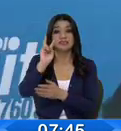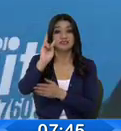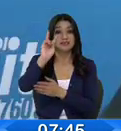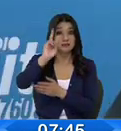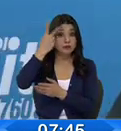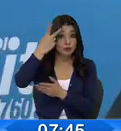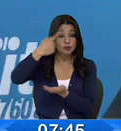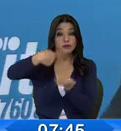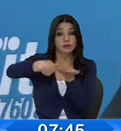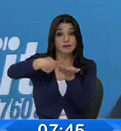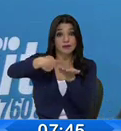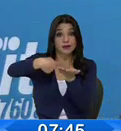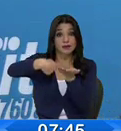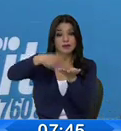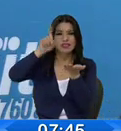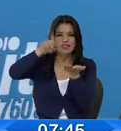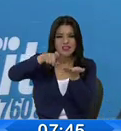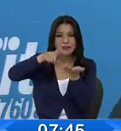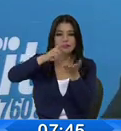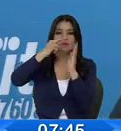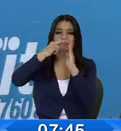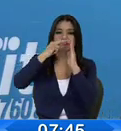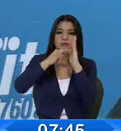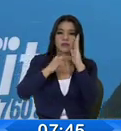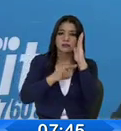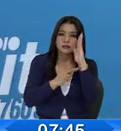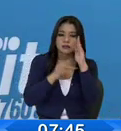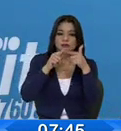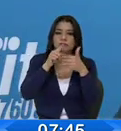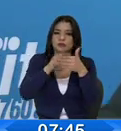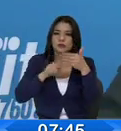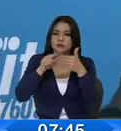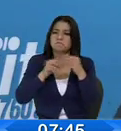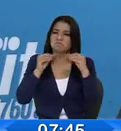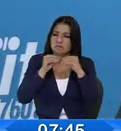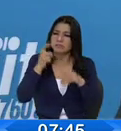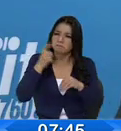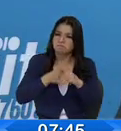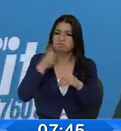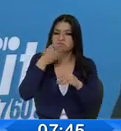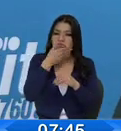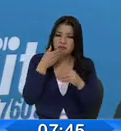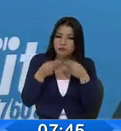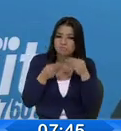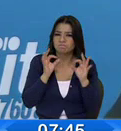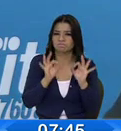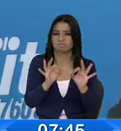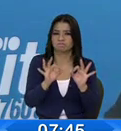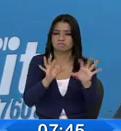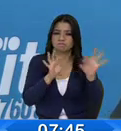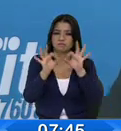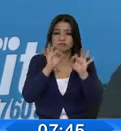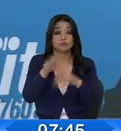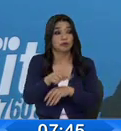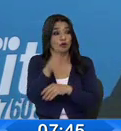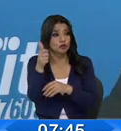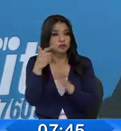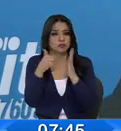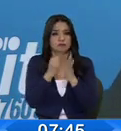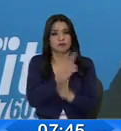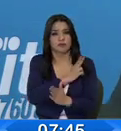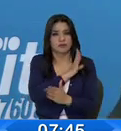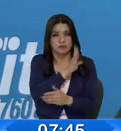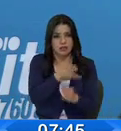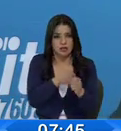para las enmiendas tiene que plantearse los requisitos prohibiciones más estrictas mejores filtros y que otros factores la academia